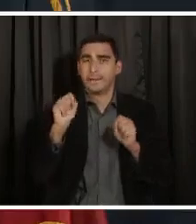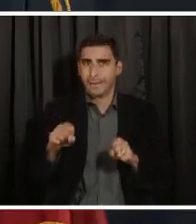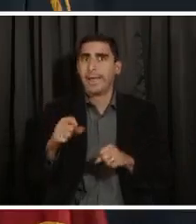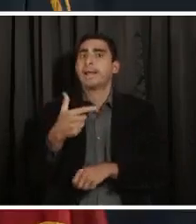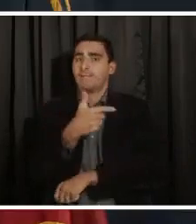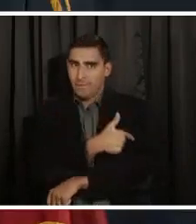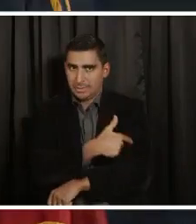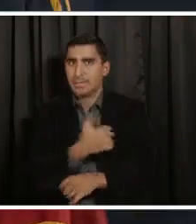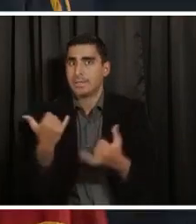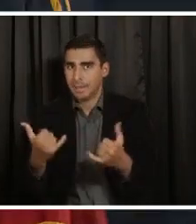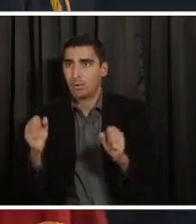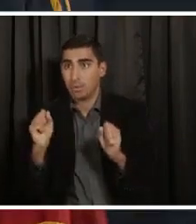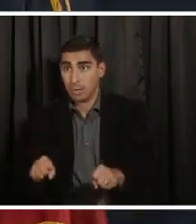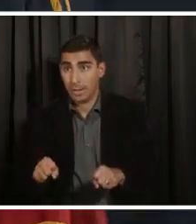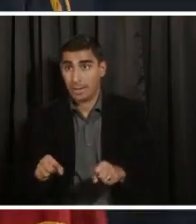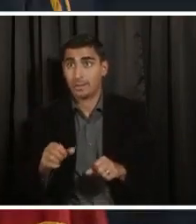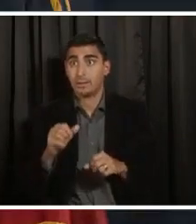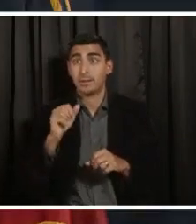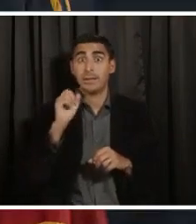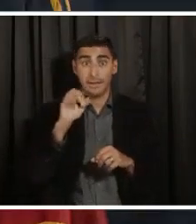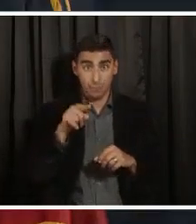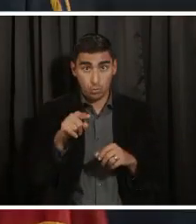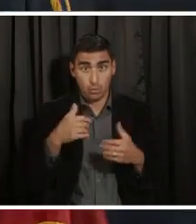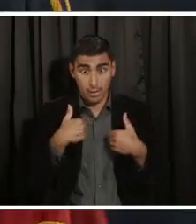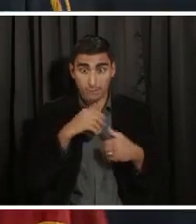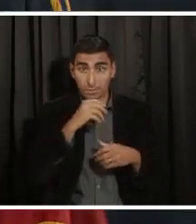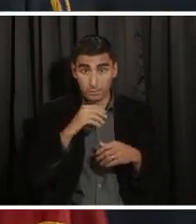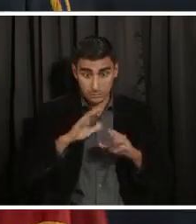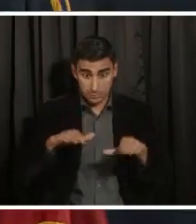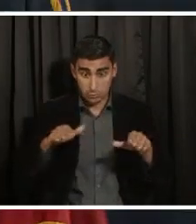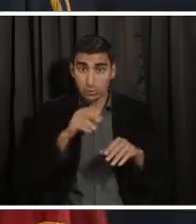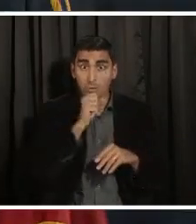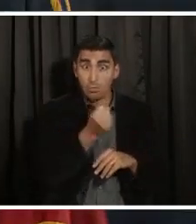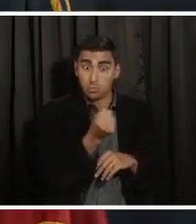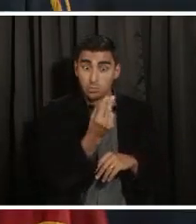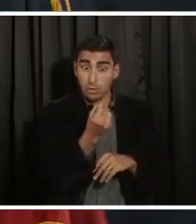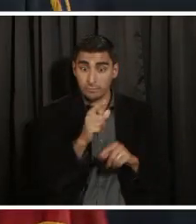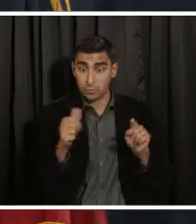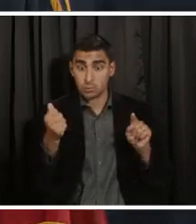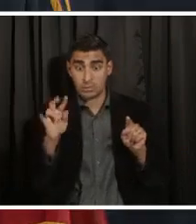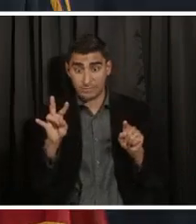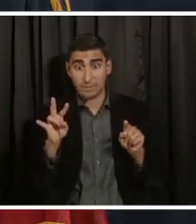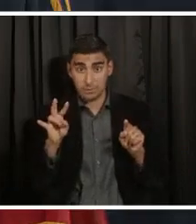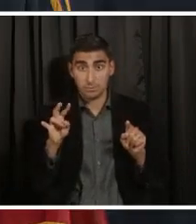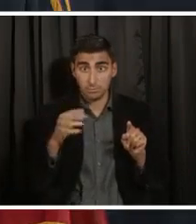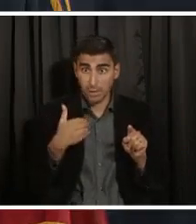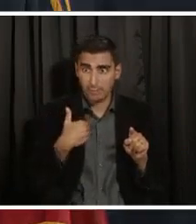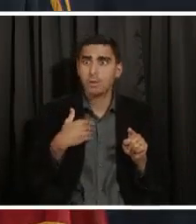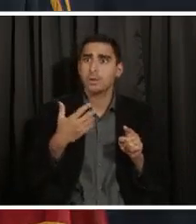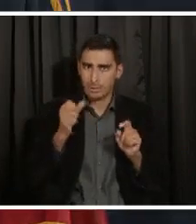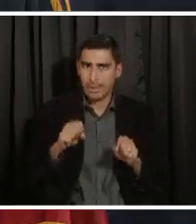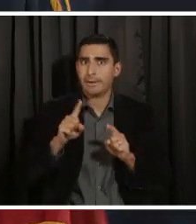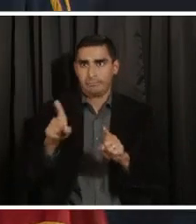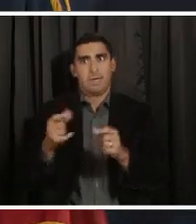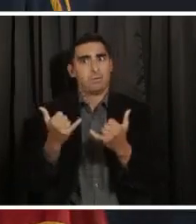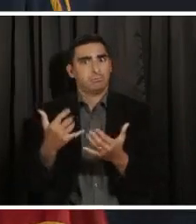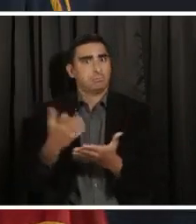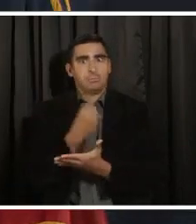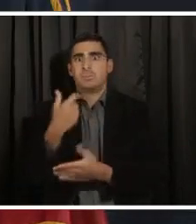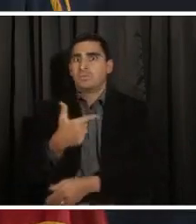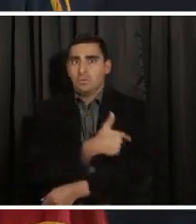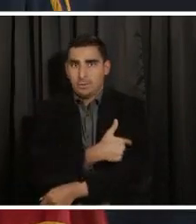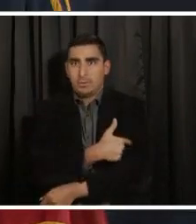si lo tienen, es importante para sus niños entre 12 y 17 para recibirlo ahora mismo. Para